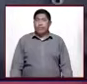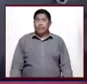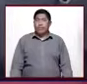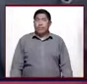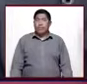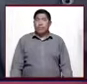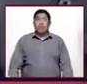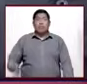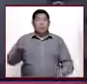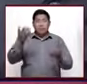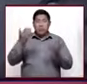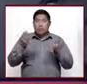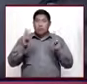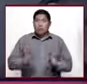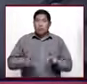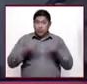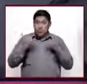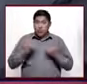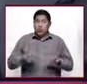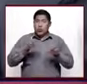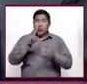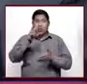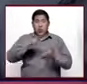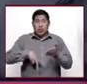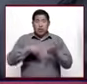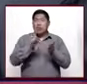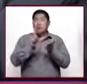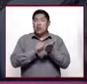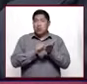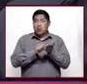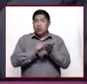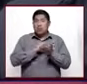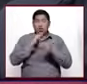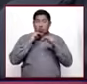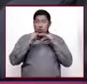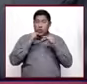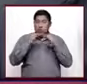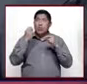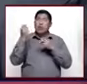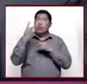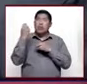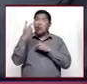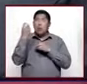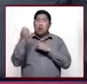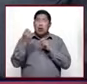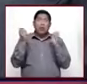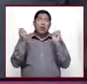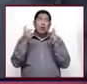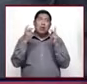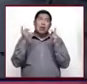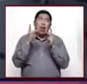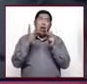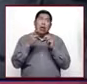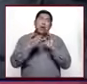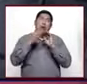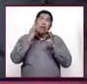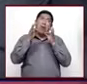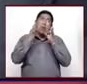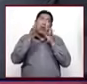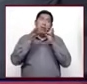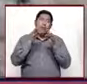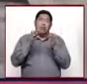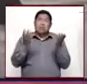Pero ya la gente ya no quiere leer periódico. Ahora todo es noticias por la televisión o el internet y todas